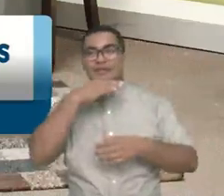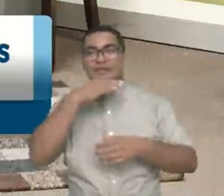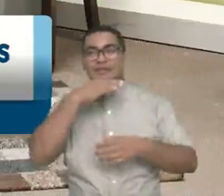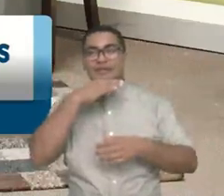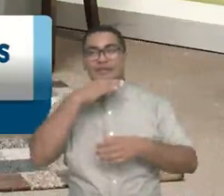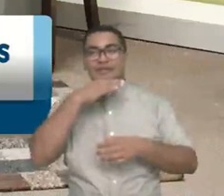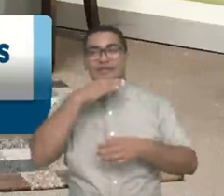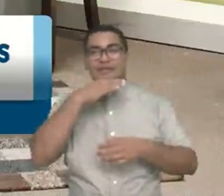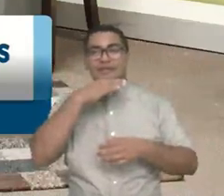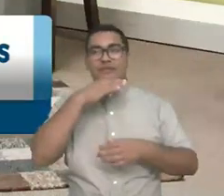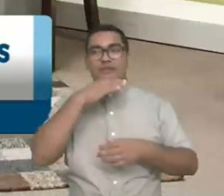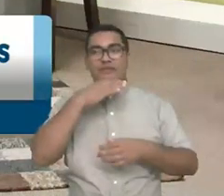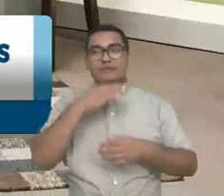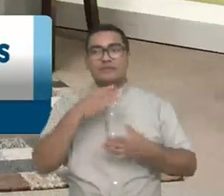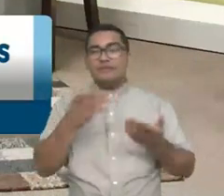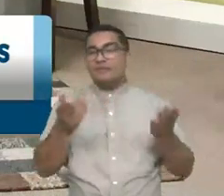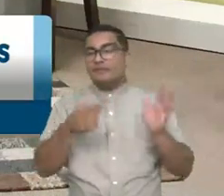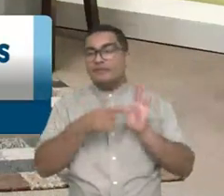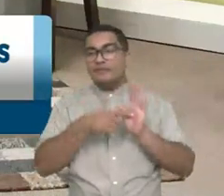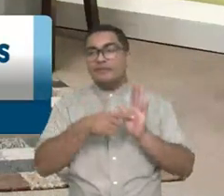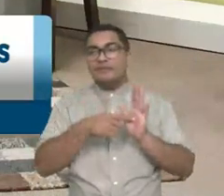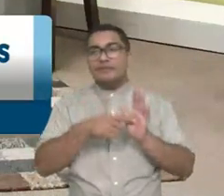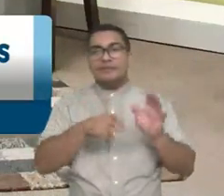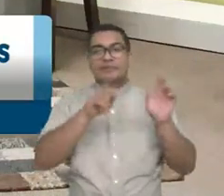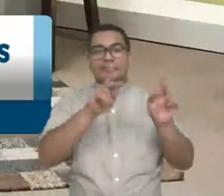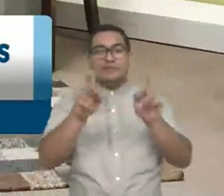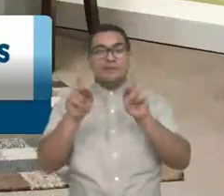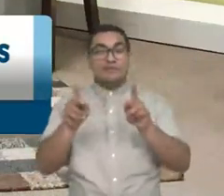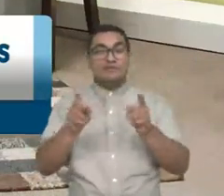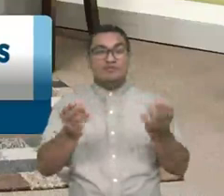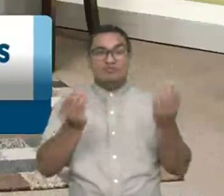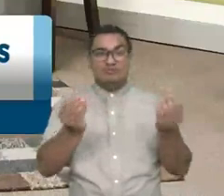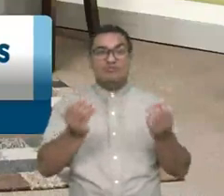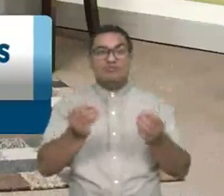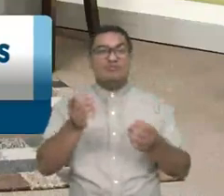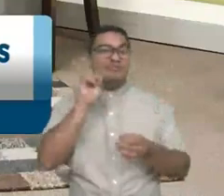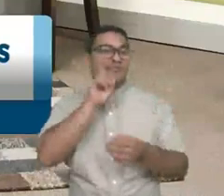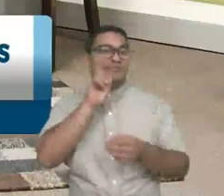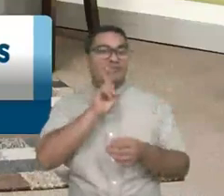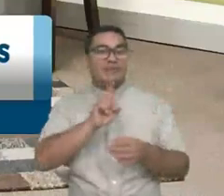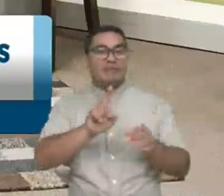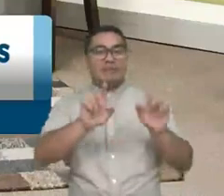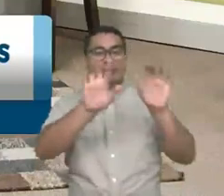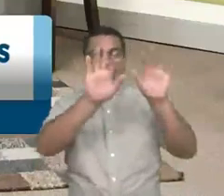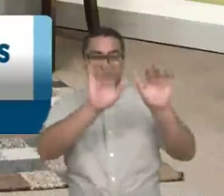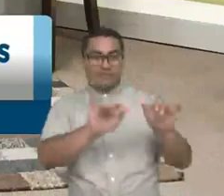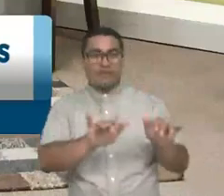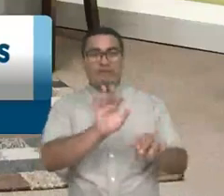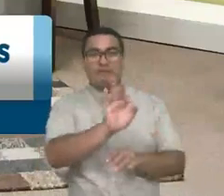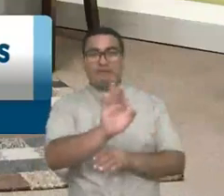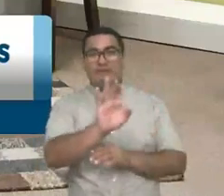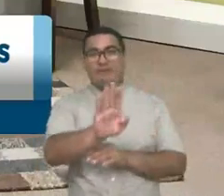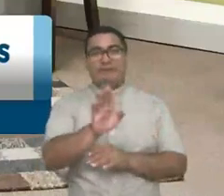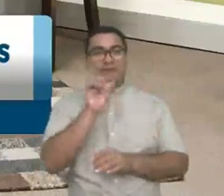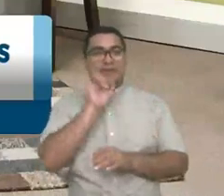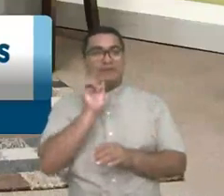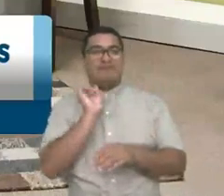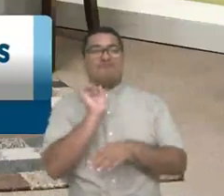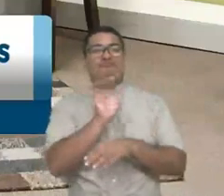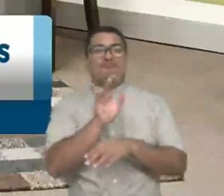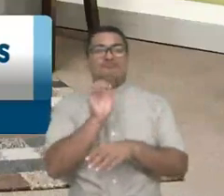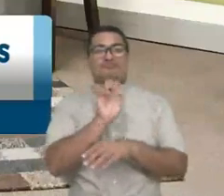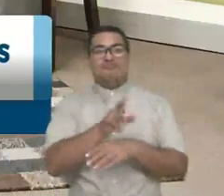discoteca, por ejemplo. Pero ¿qué pasa con las redes sociales? Las redes sociales, estamos hablando de Facebook, de